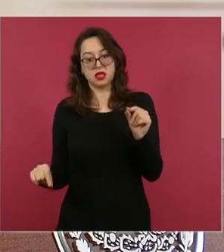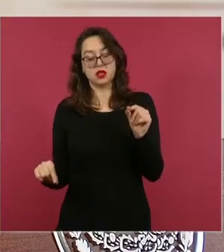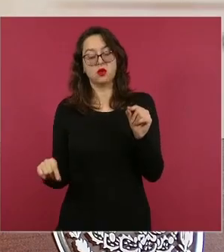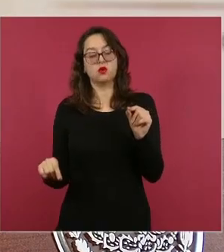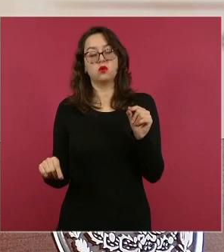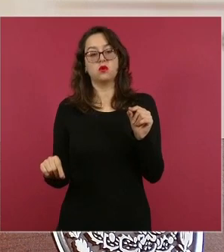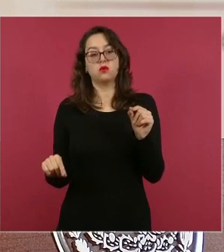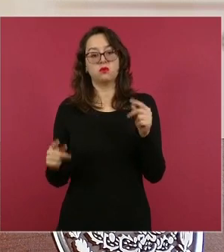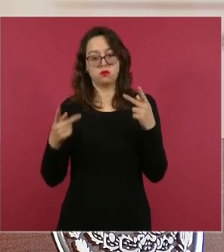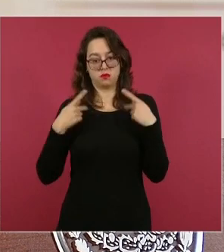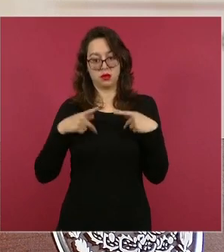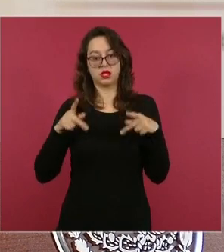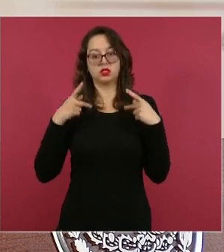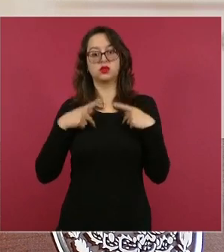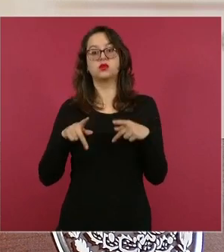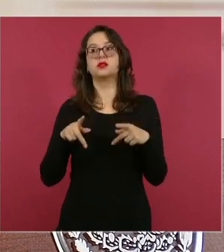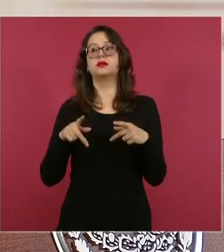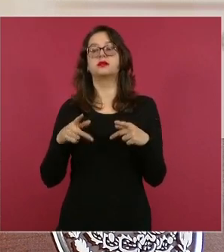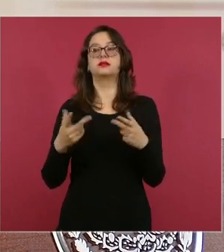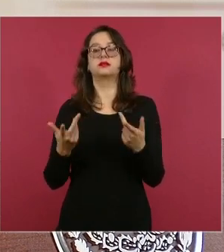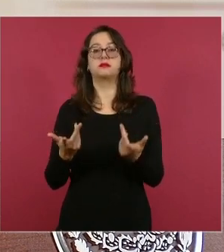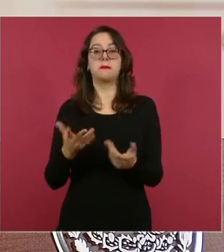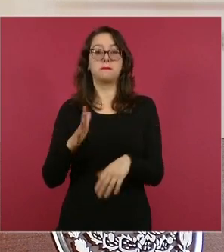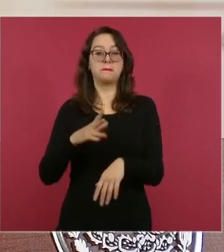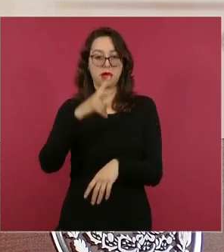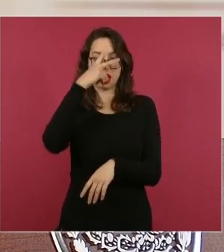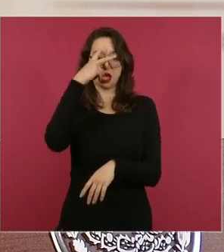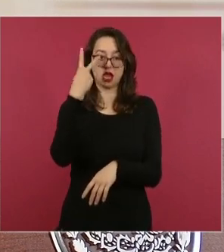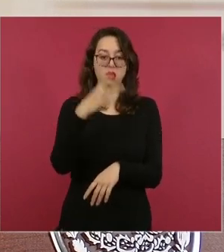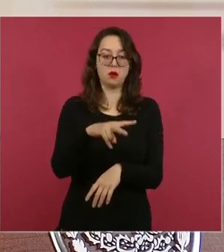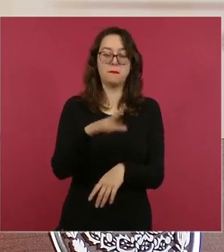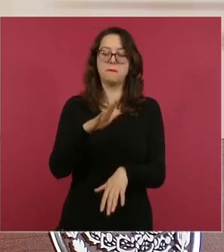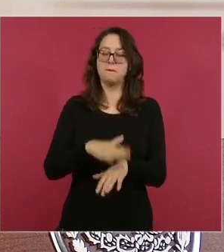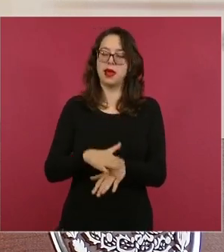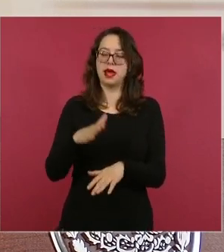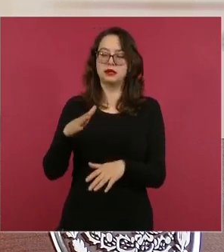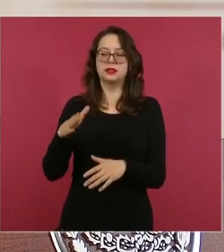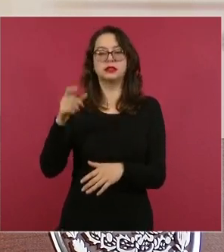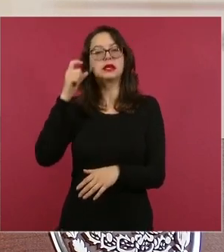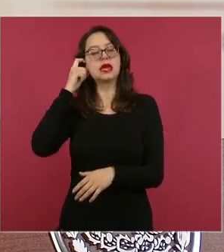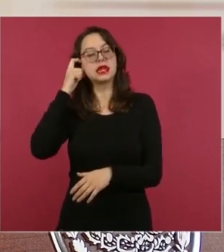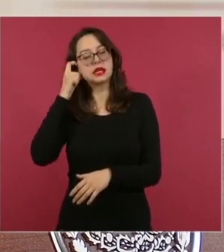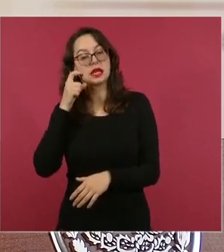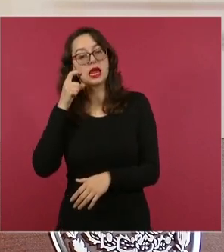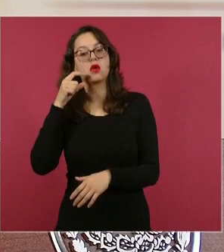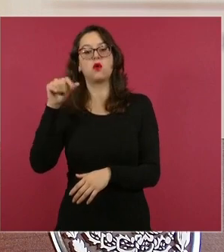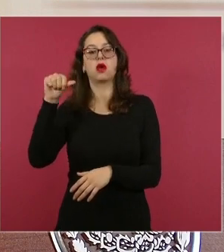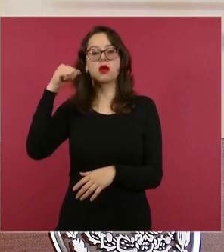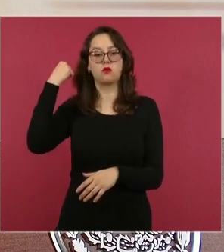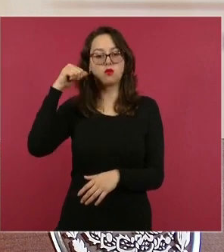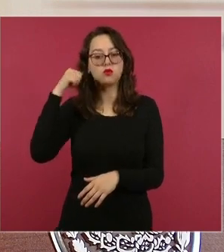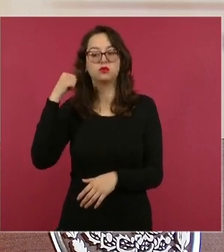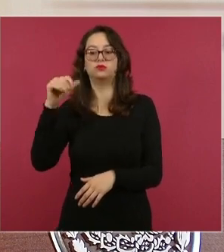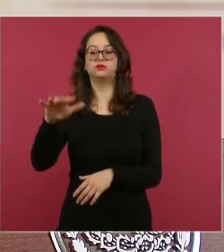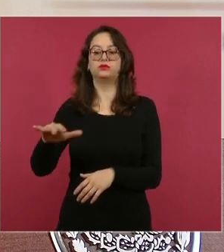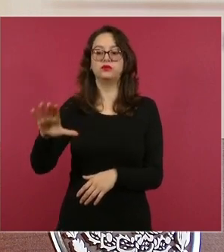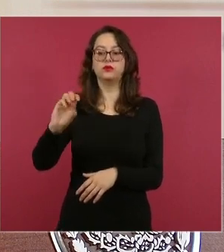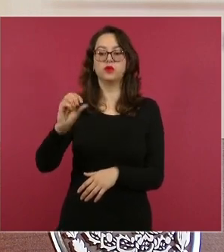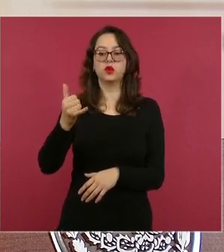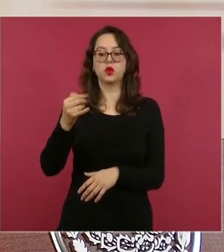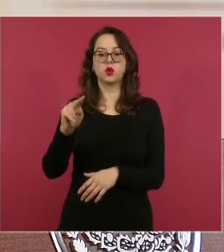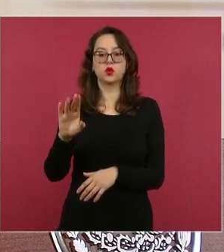de Guerrero y de Acapulco y Coyuca en particular